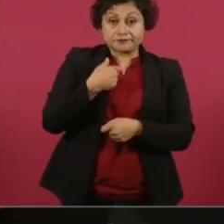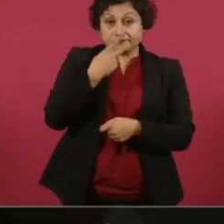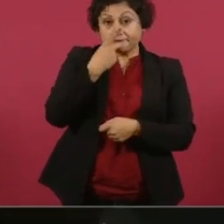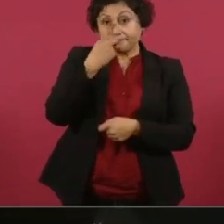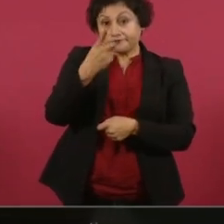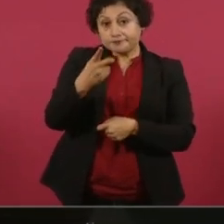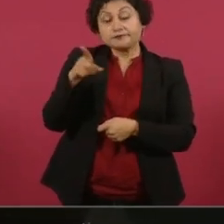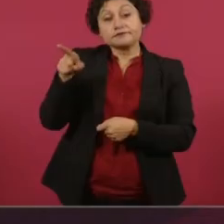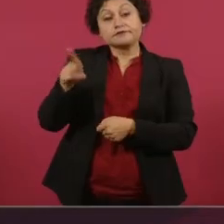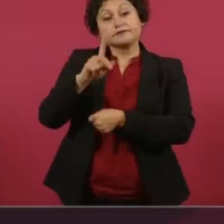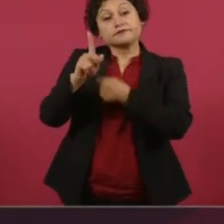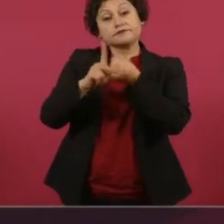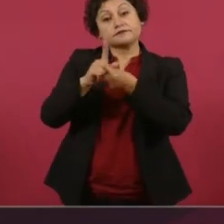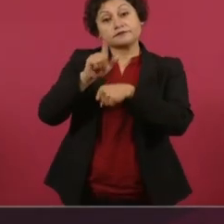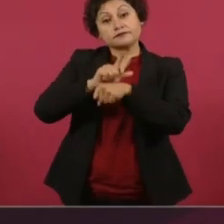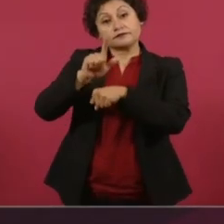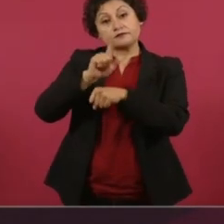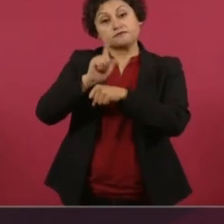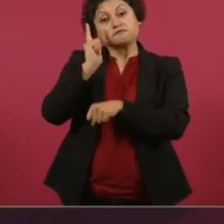Guatemala,